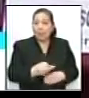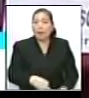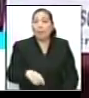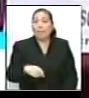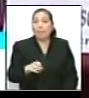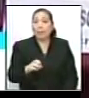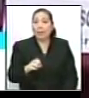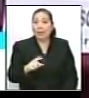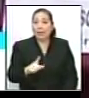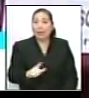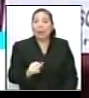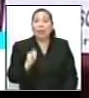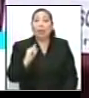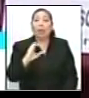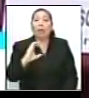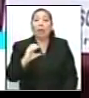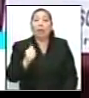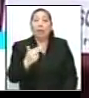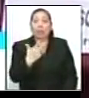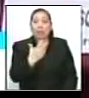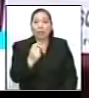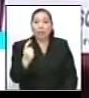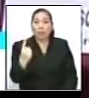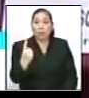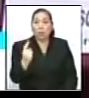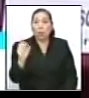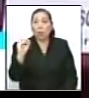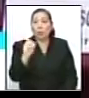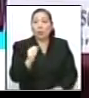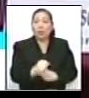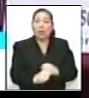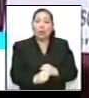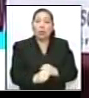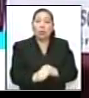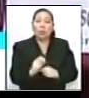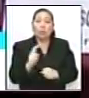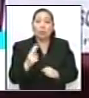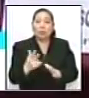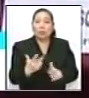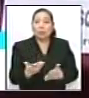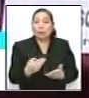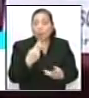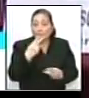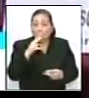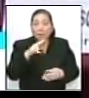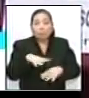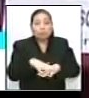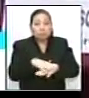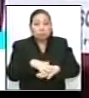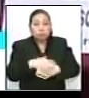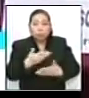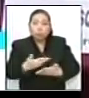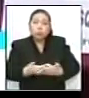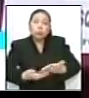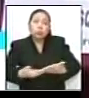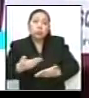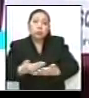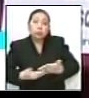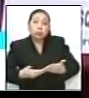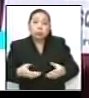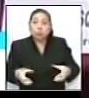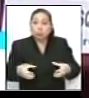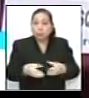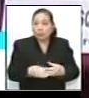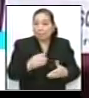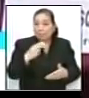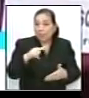Penal Corporativa de ICA, el 31 de octubre del 2018, requirió el levantamiento de fuero de la